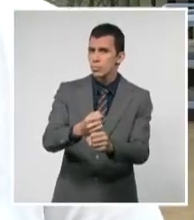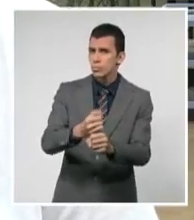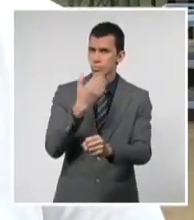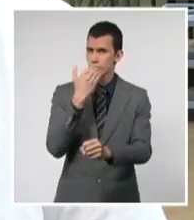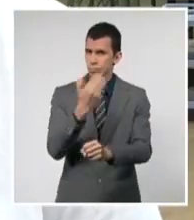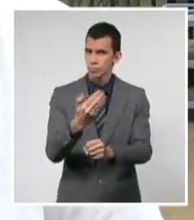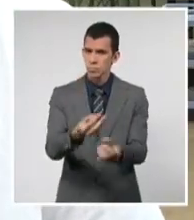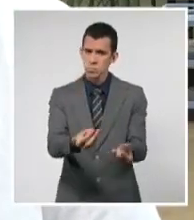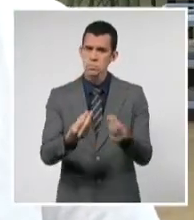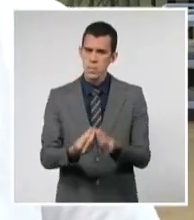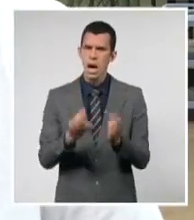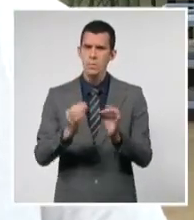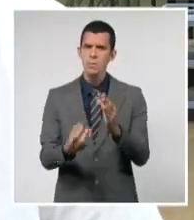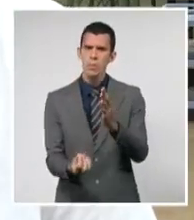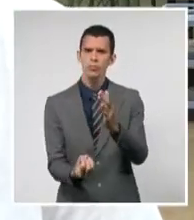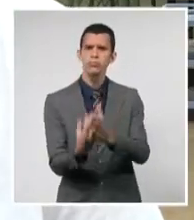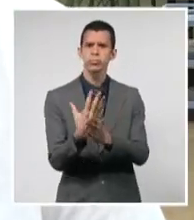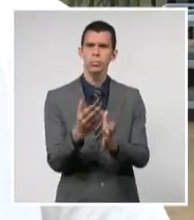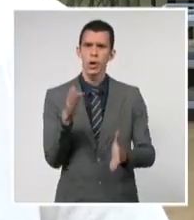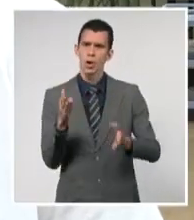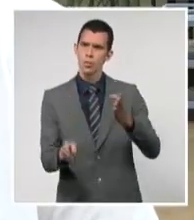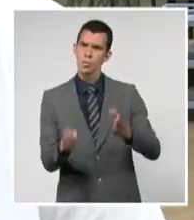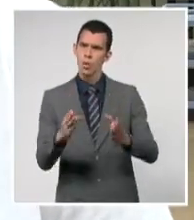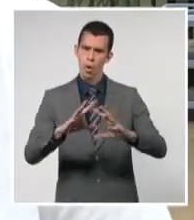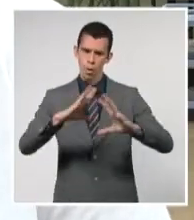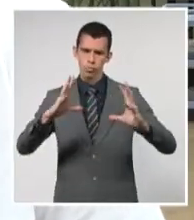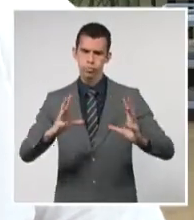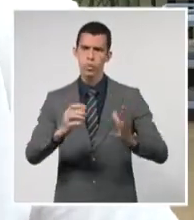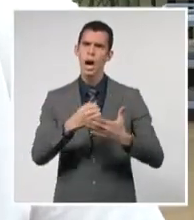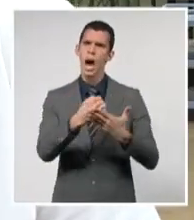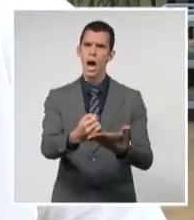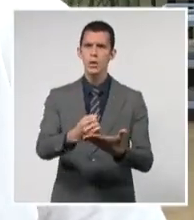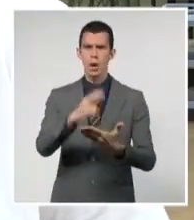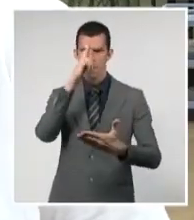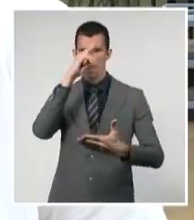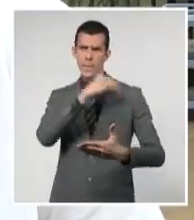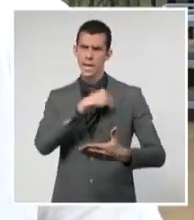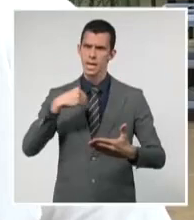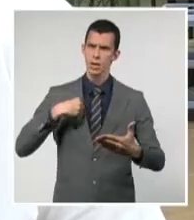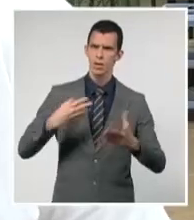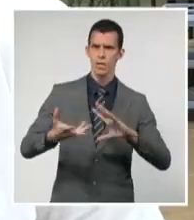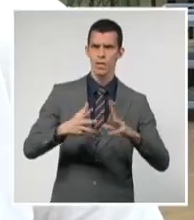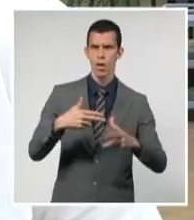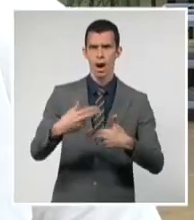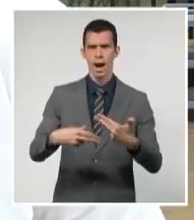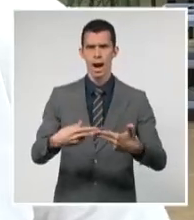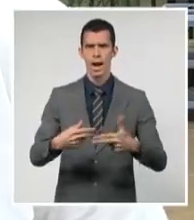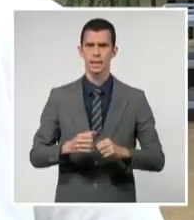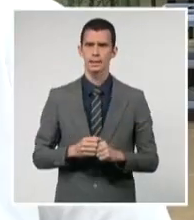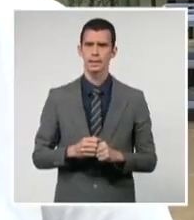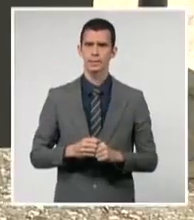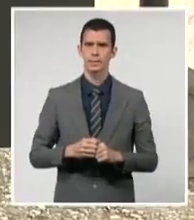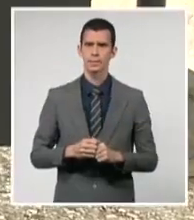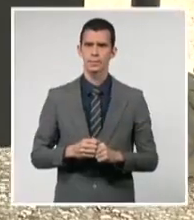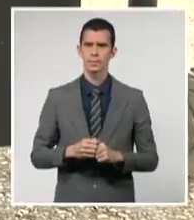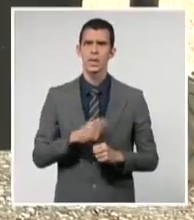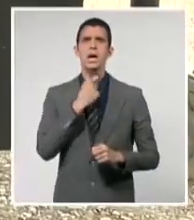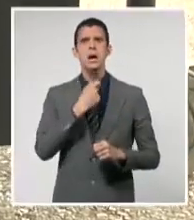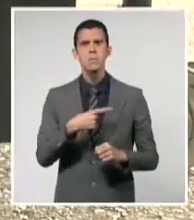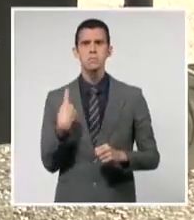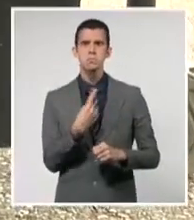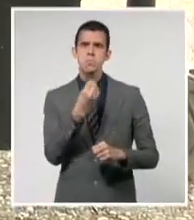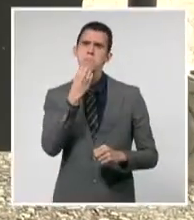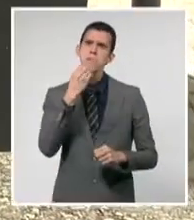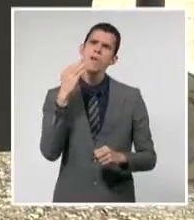poder vincular, asociar determinadas empresas, entidades, individuos del país en la materialización de estos proyectos. A pesar